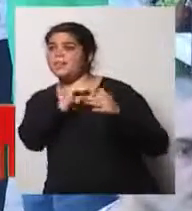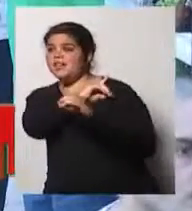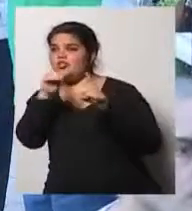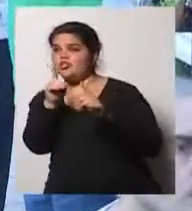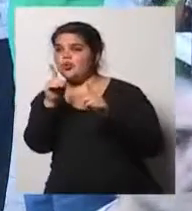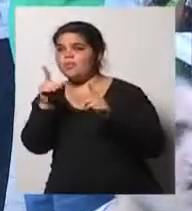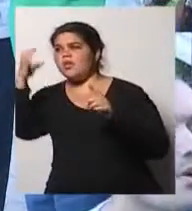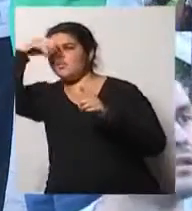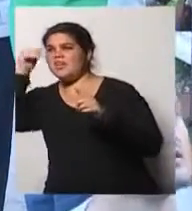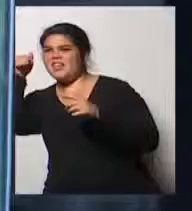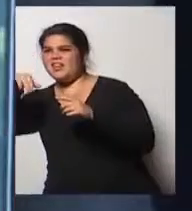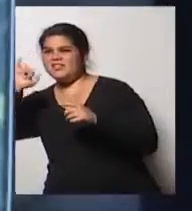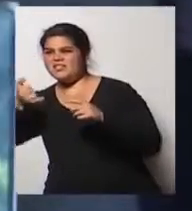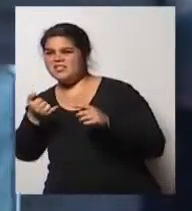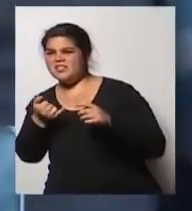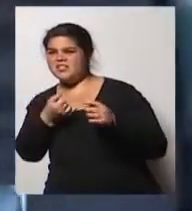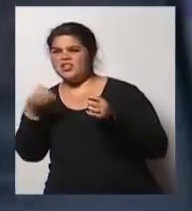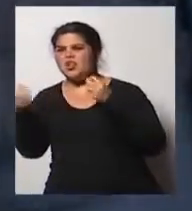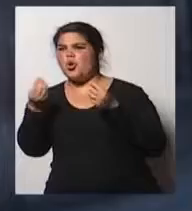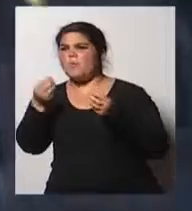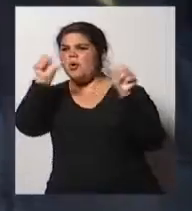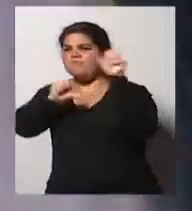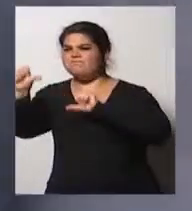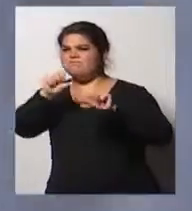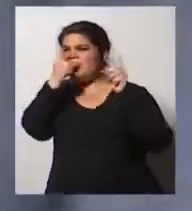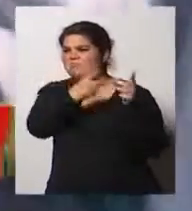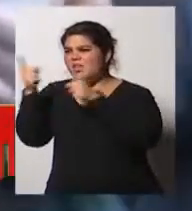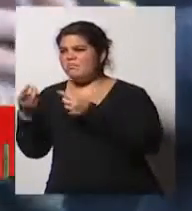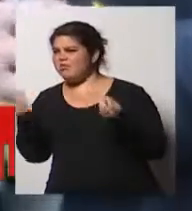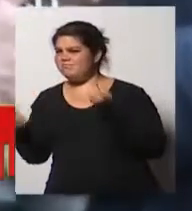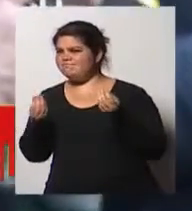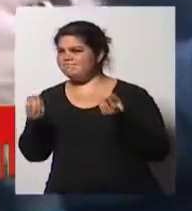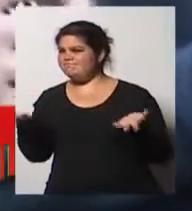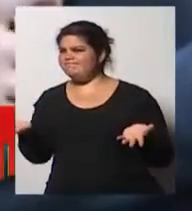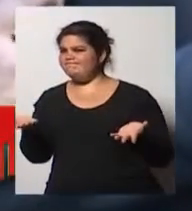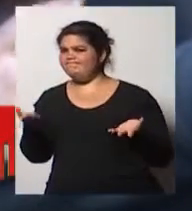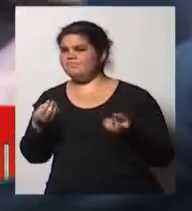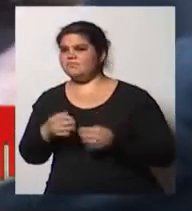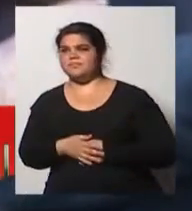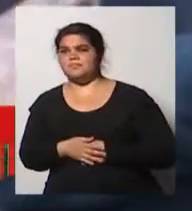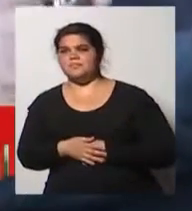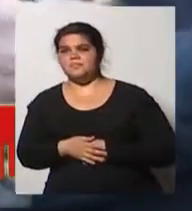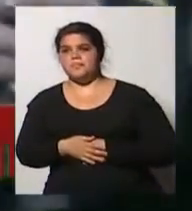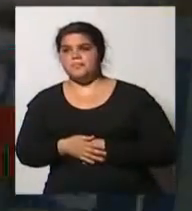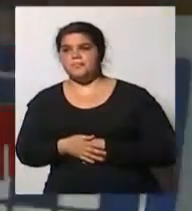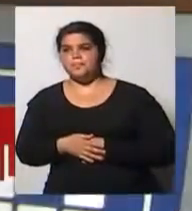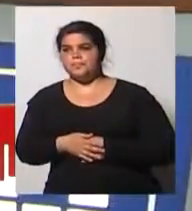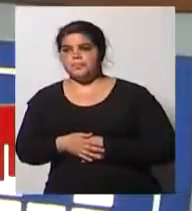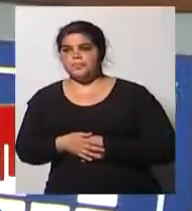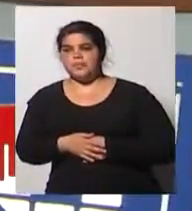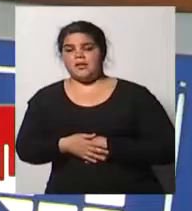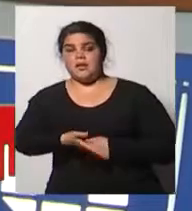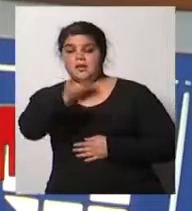en la minería sí. Eso directamente es por eso nosotros decimos es inconstitucional. Mario, en los últimos días